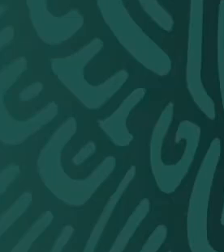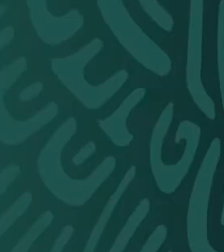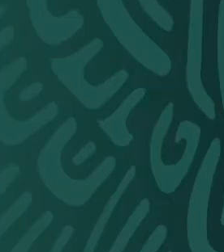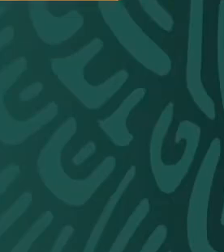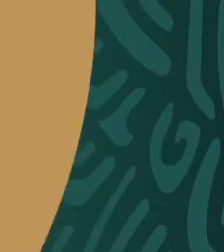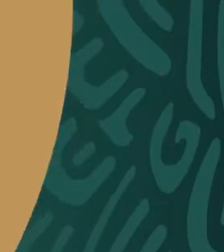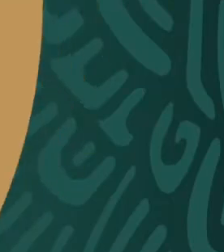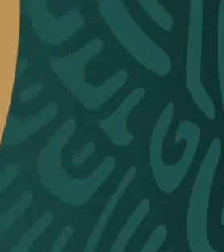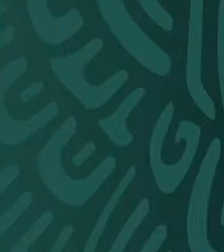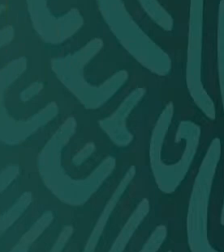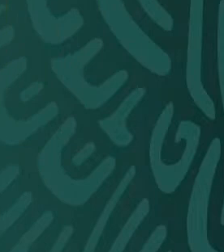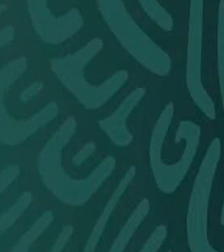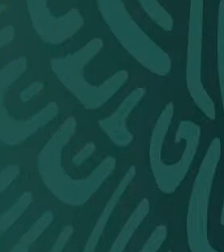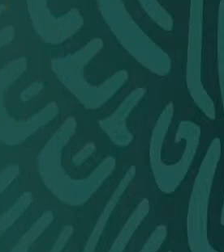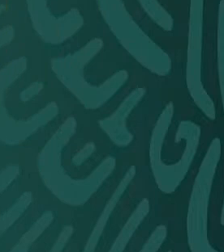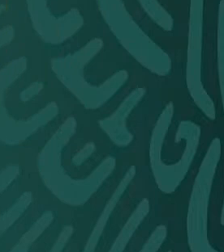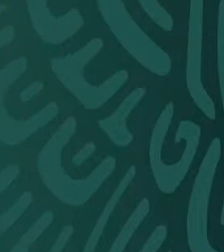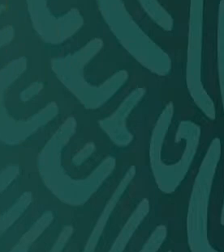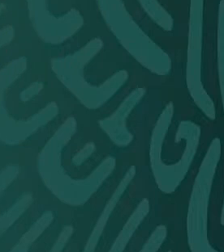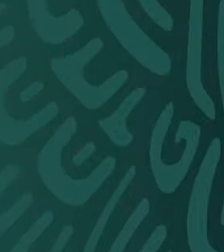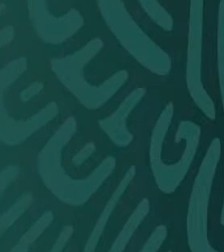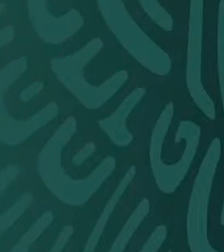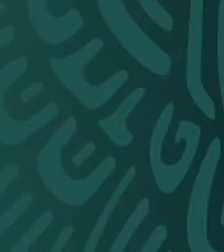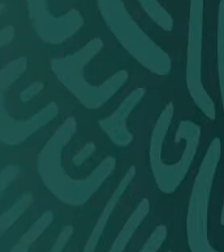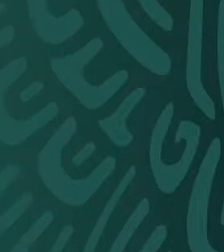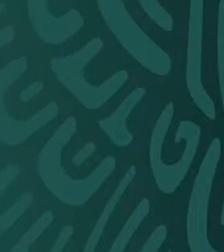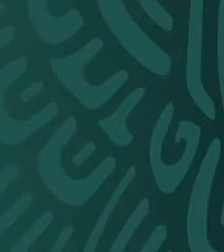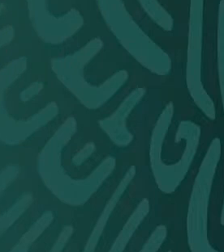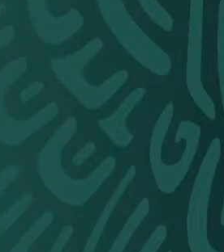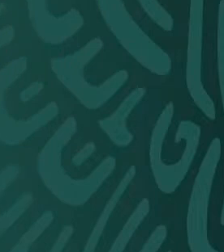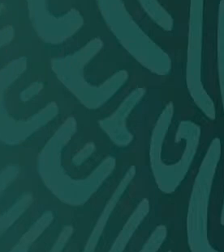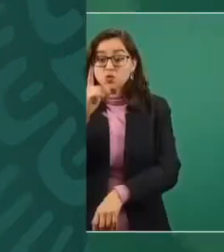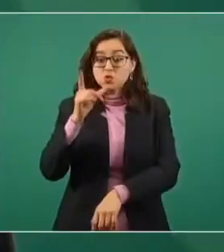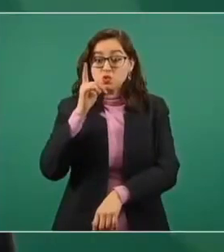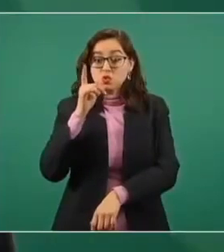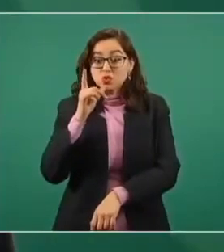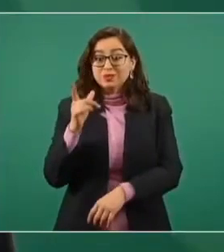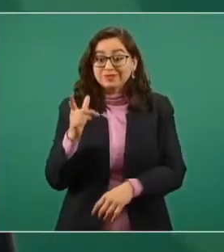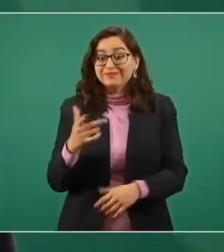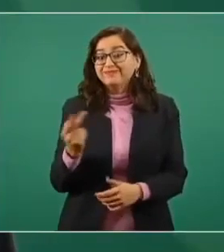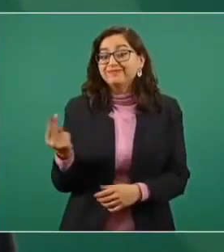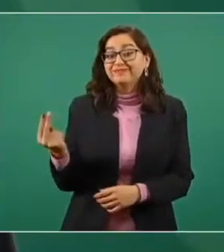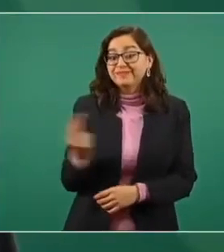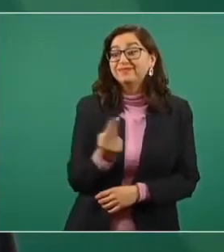Las plantas de generación de energía eléctrica se operan con